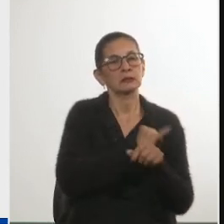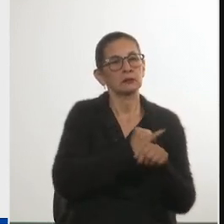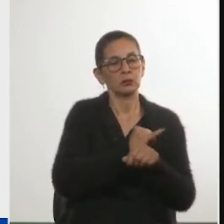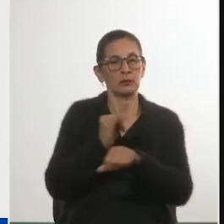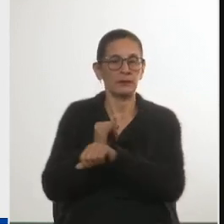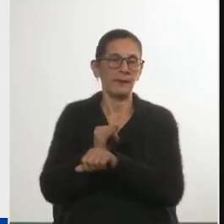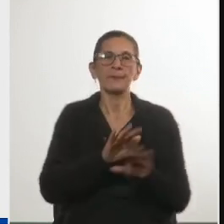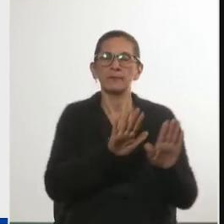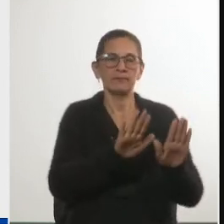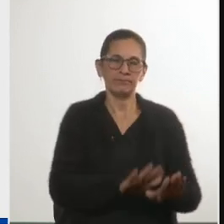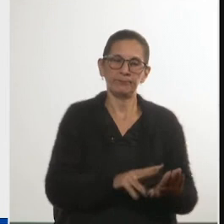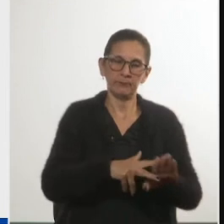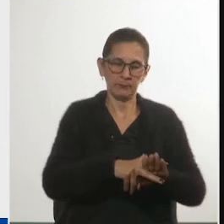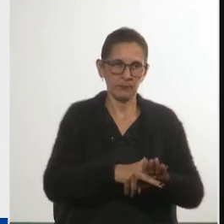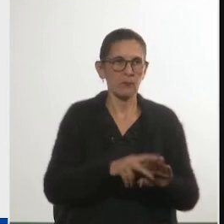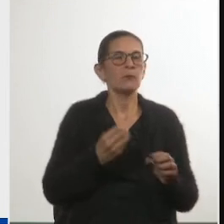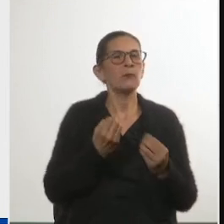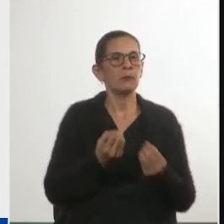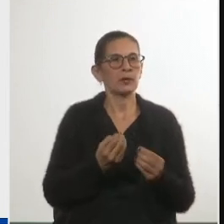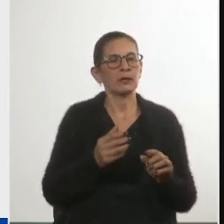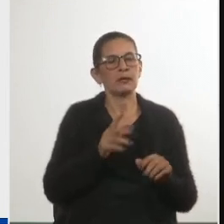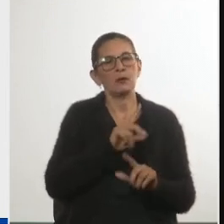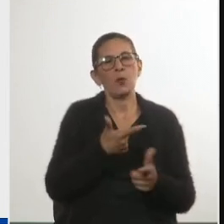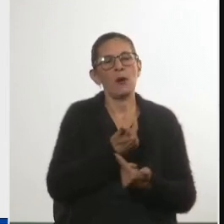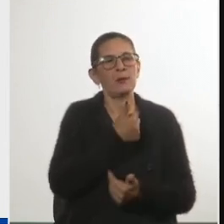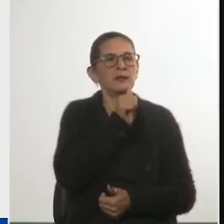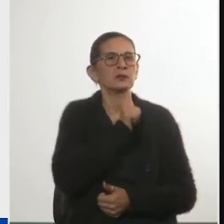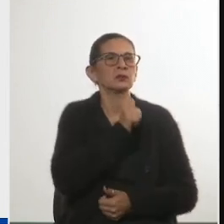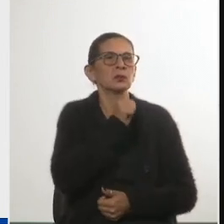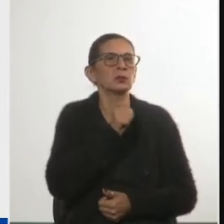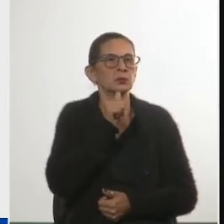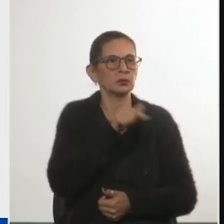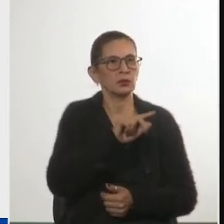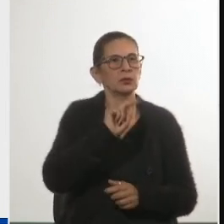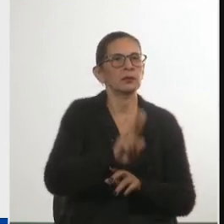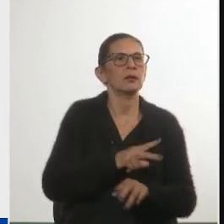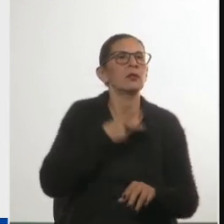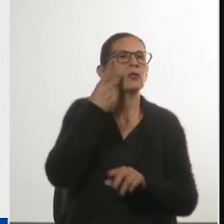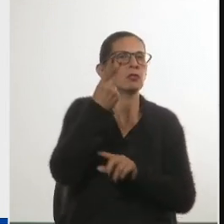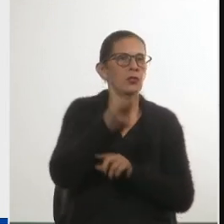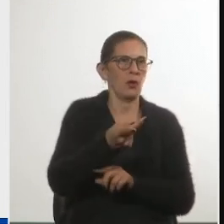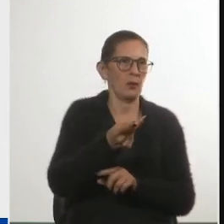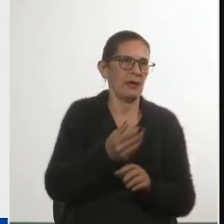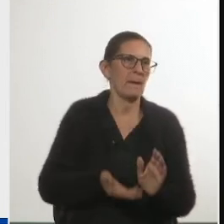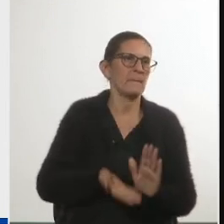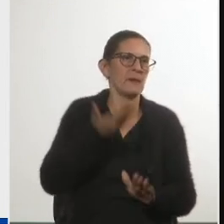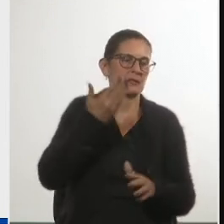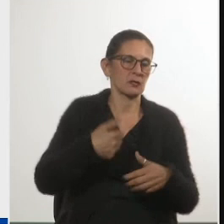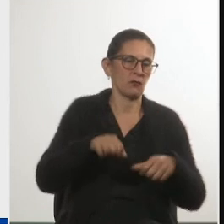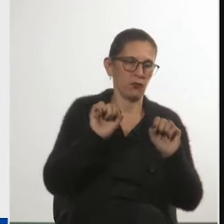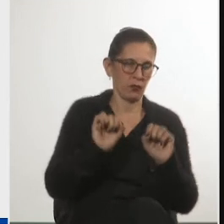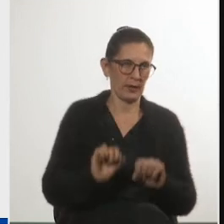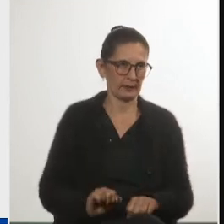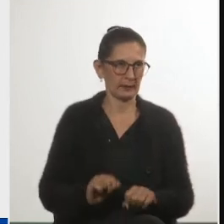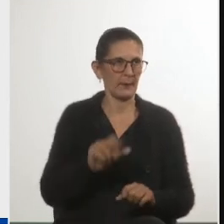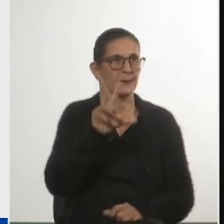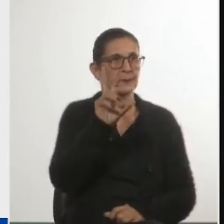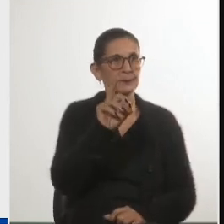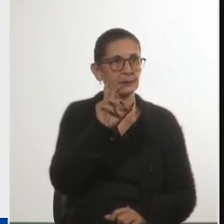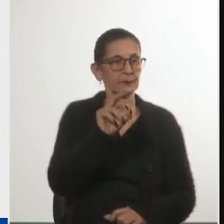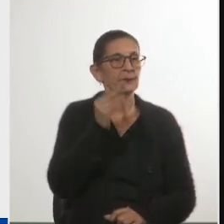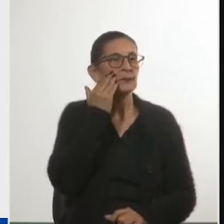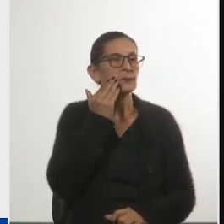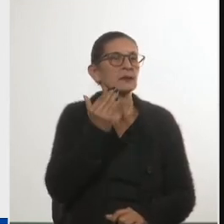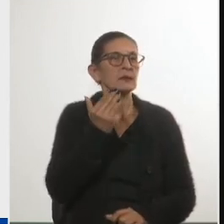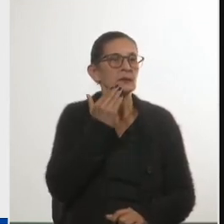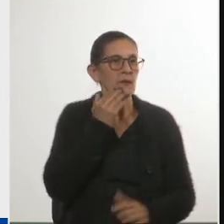la conductividad, pues fue posible resolverlos con la interposición de doble ósmosis portátil. El día 30 de